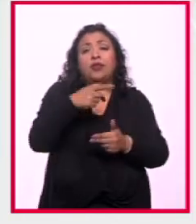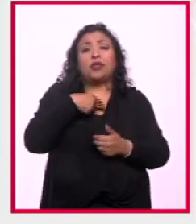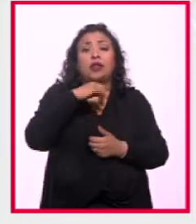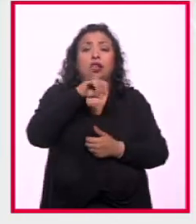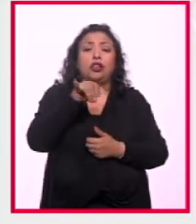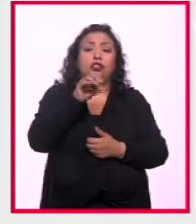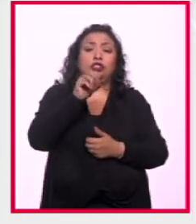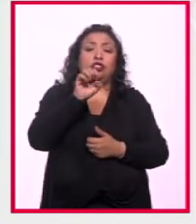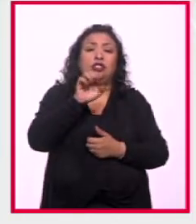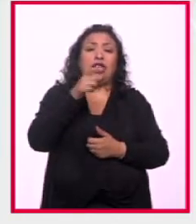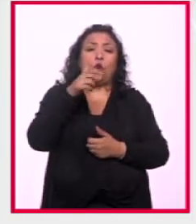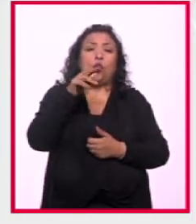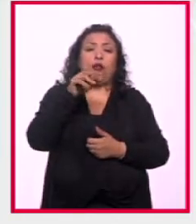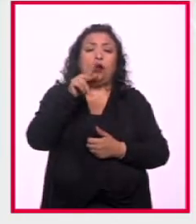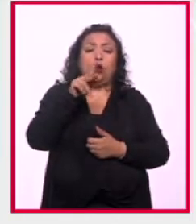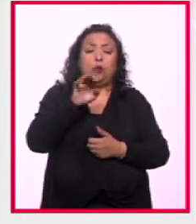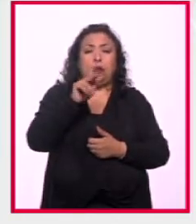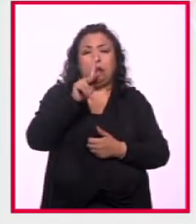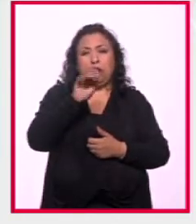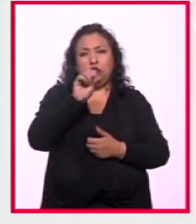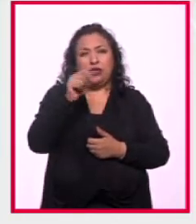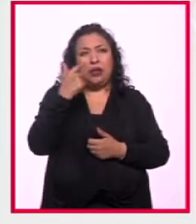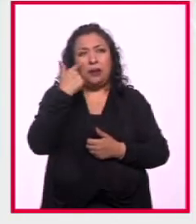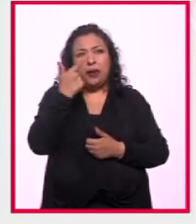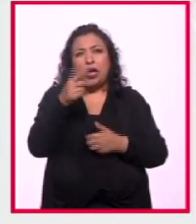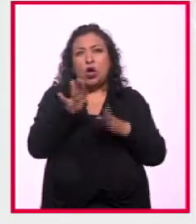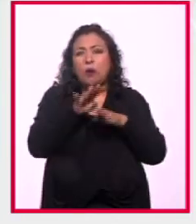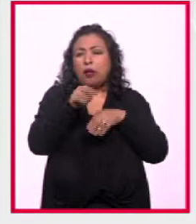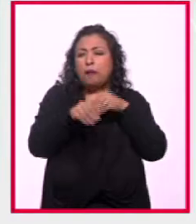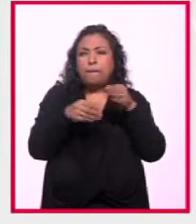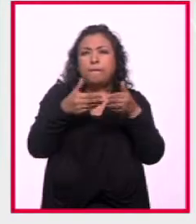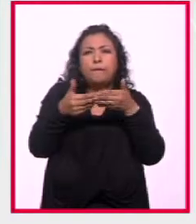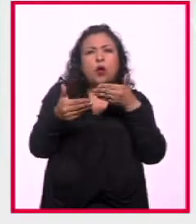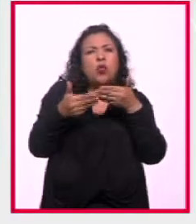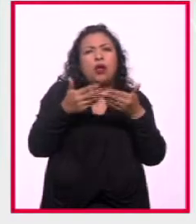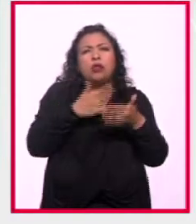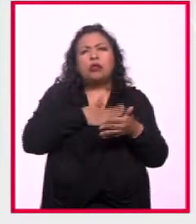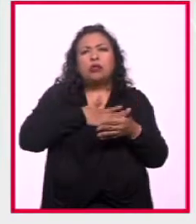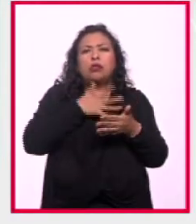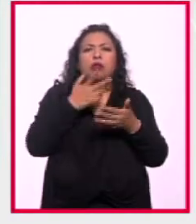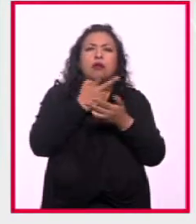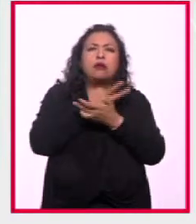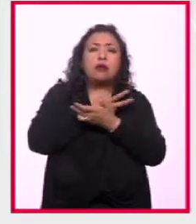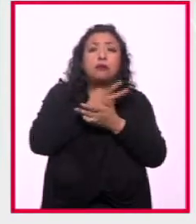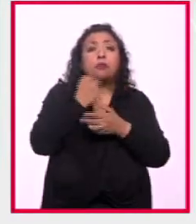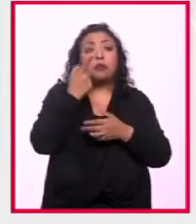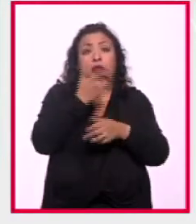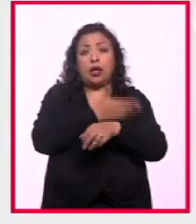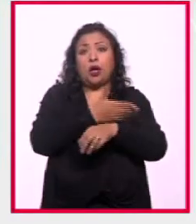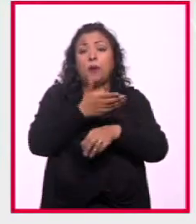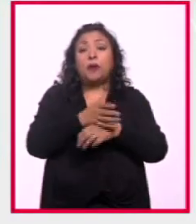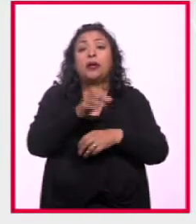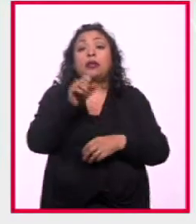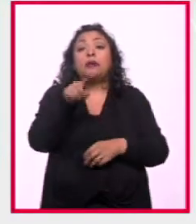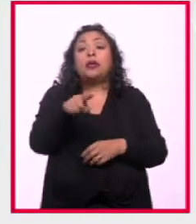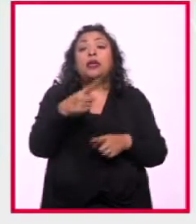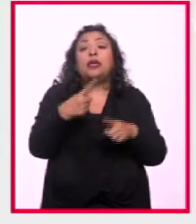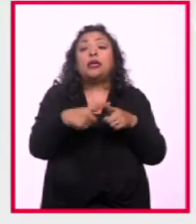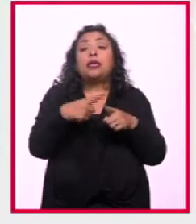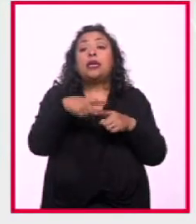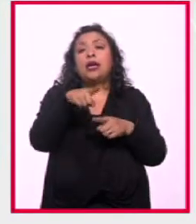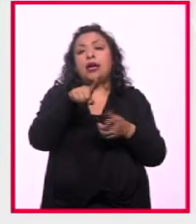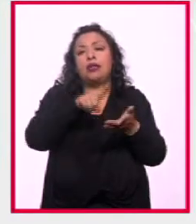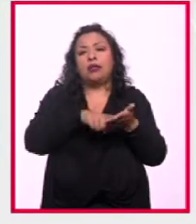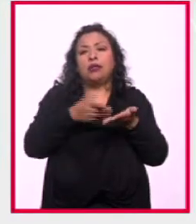guadalupe posada una recreación muy moderna muy lúdica de las calaveras y nos acompañó también en la